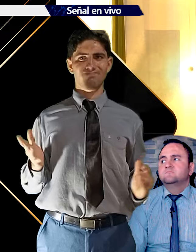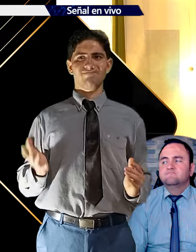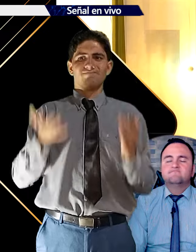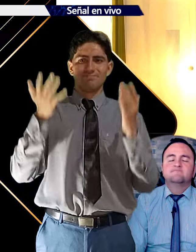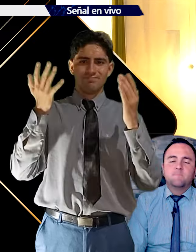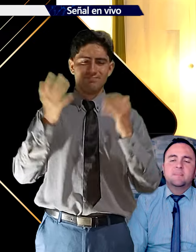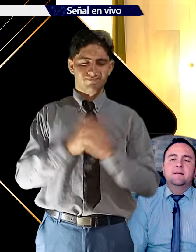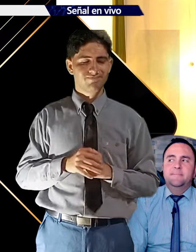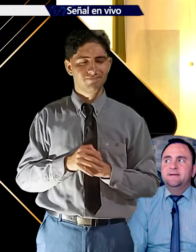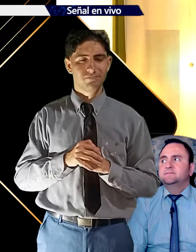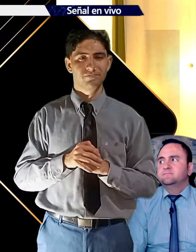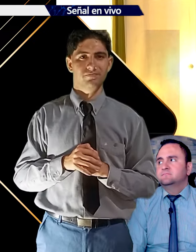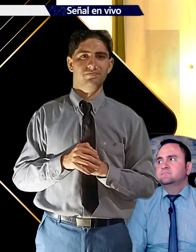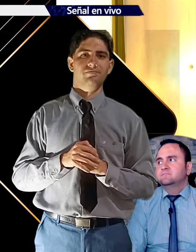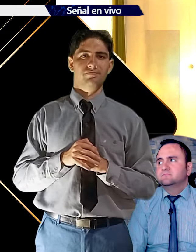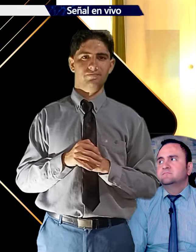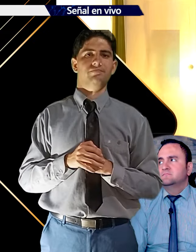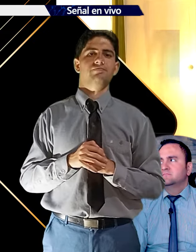esforzados.